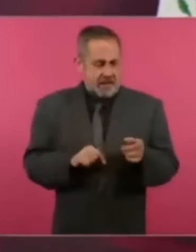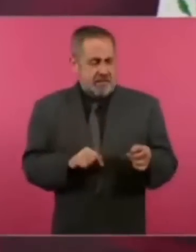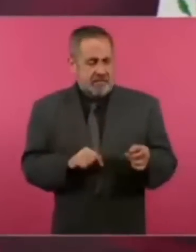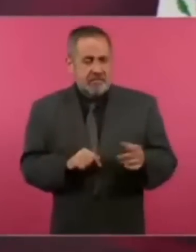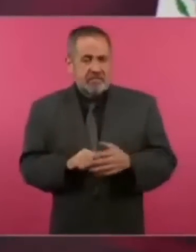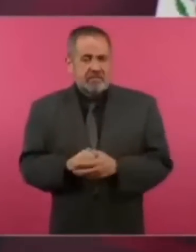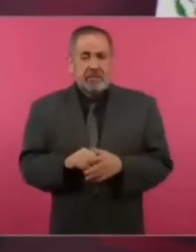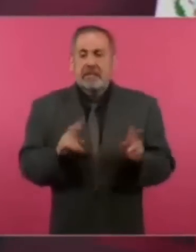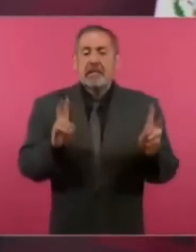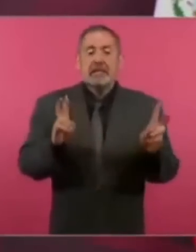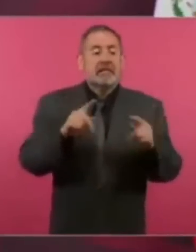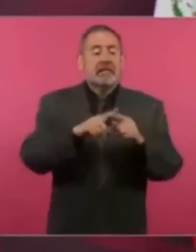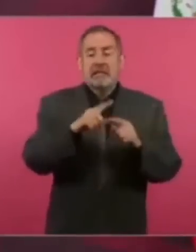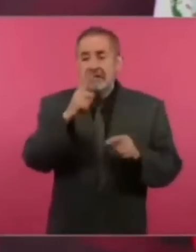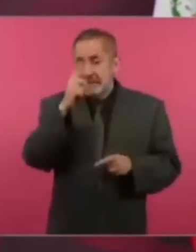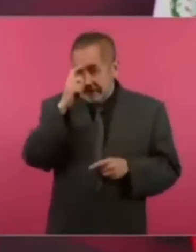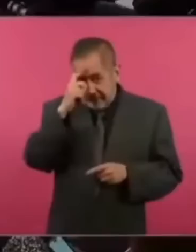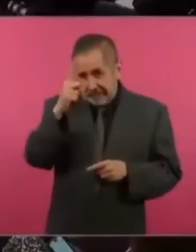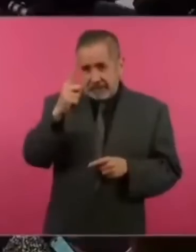crearon las llamadas